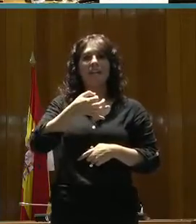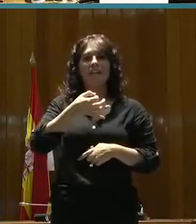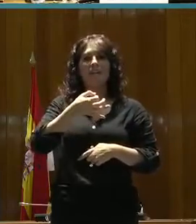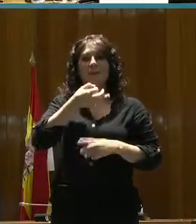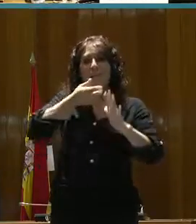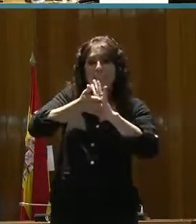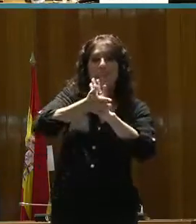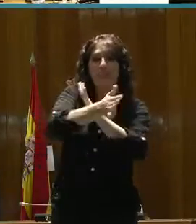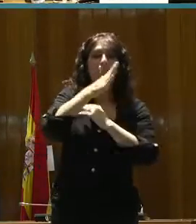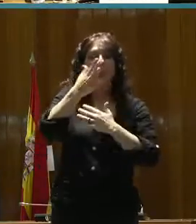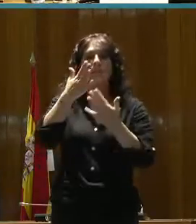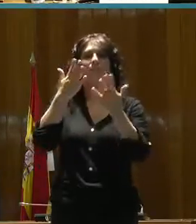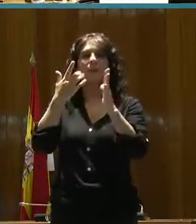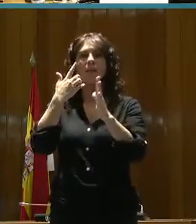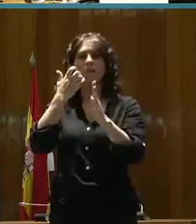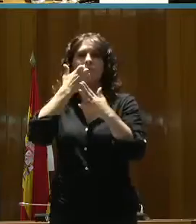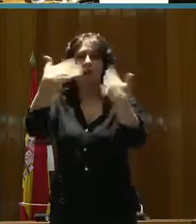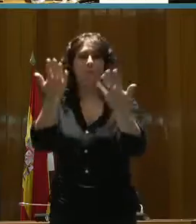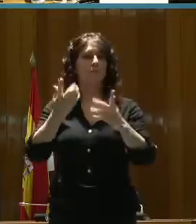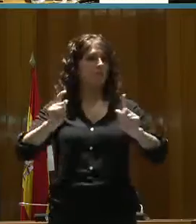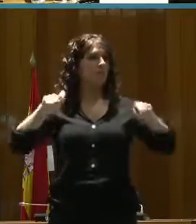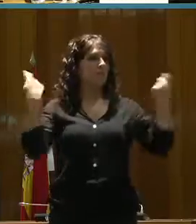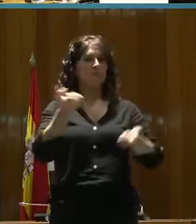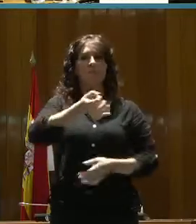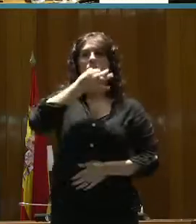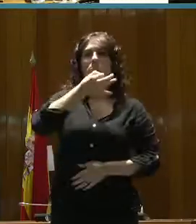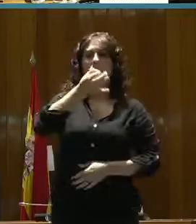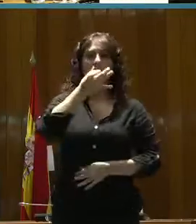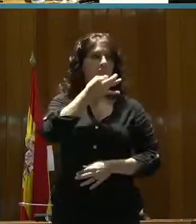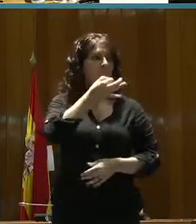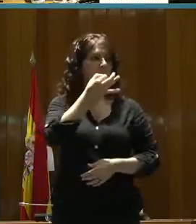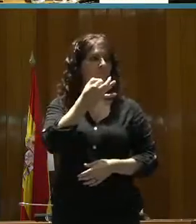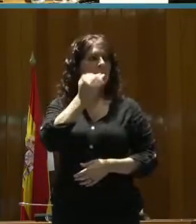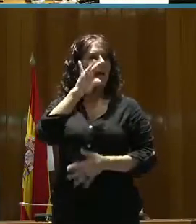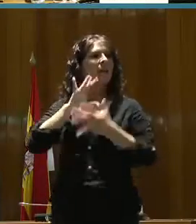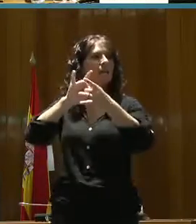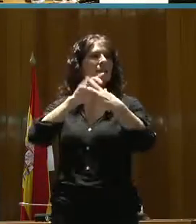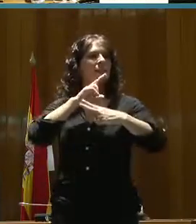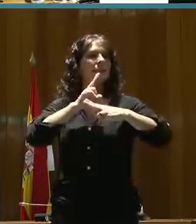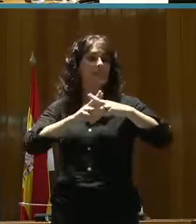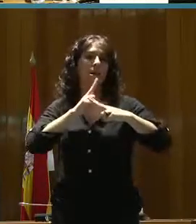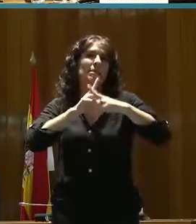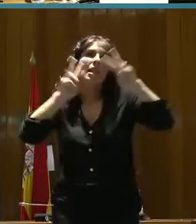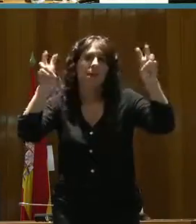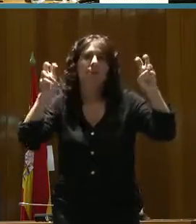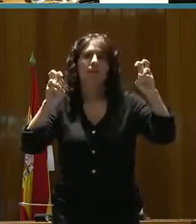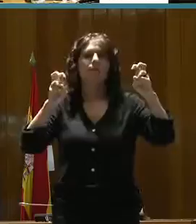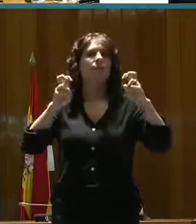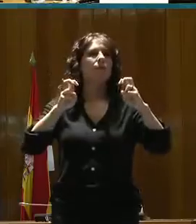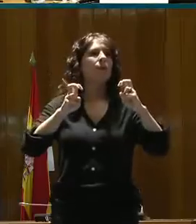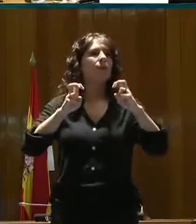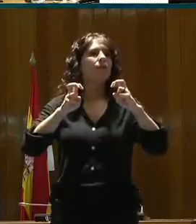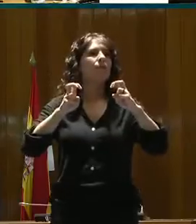en el discurso real, en el discurso espontáneo, lo encontramos entretejido con lo que se llama acción construida, es decir, la